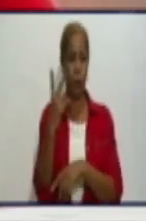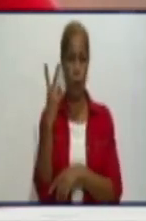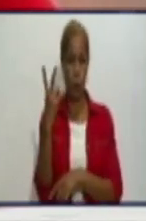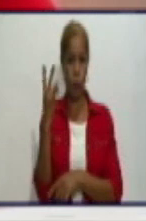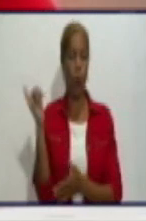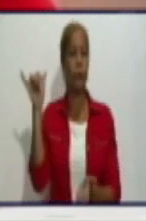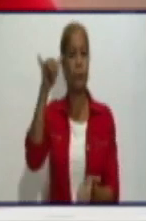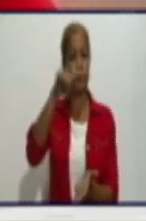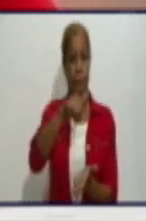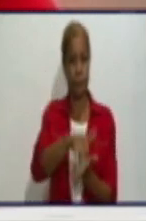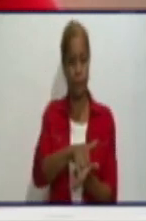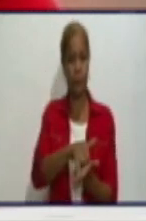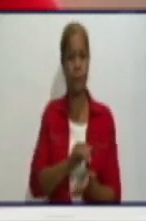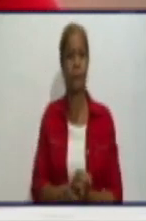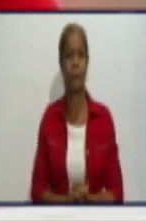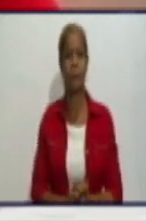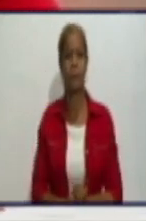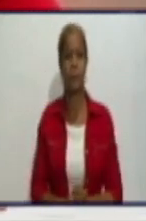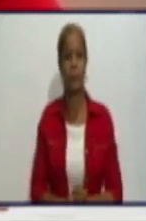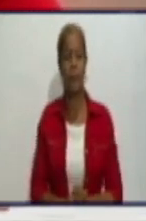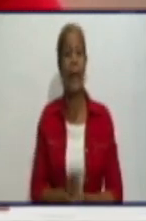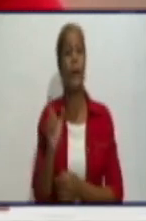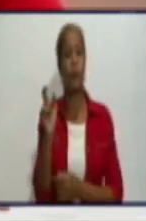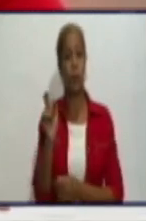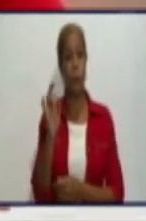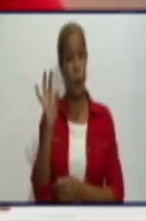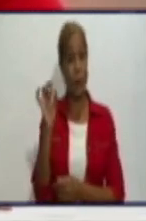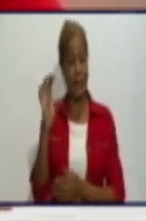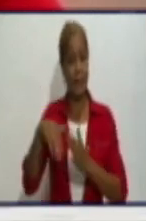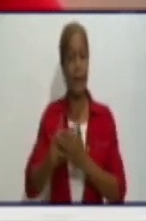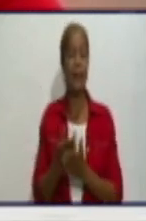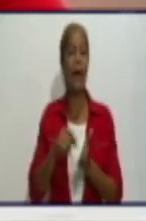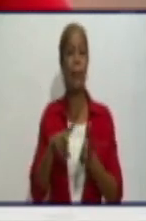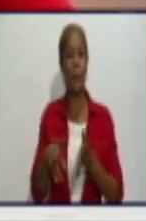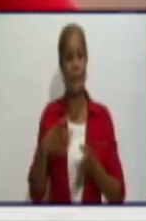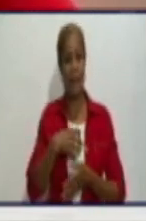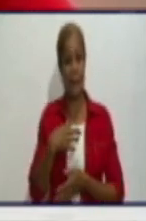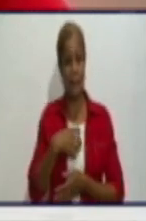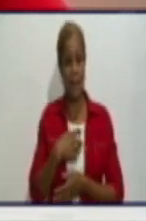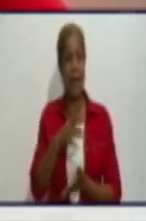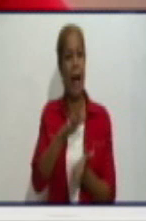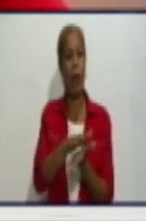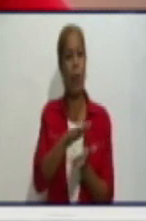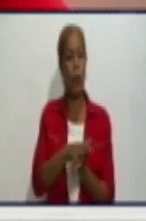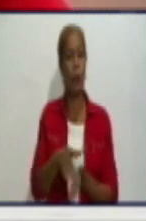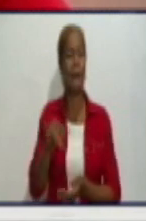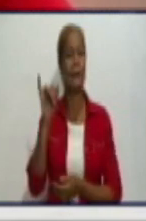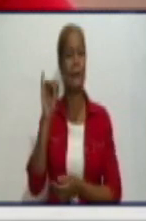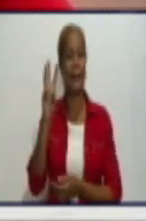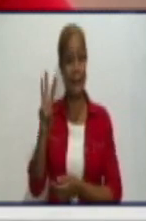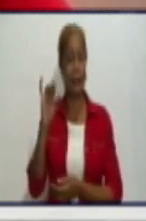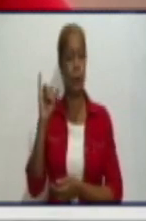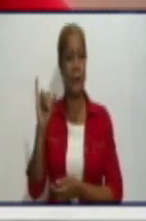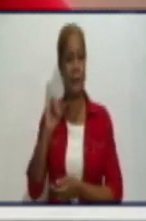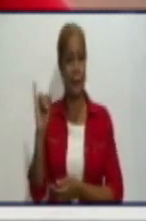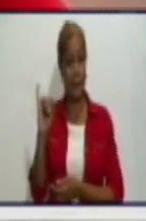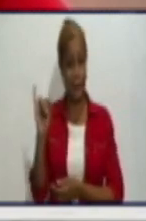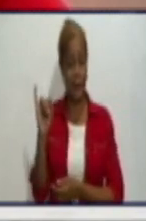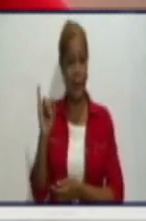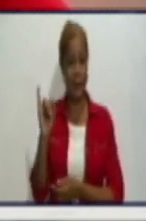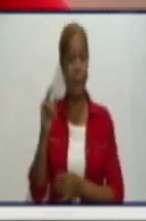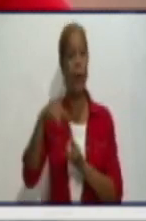con fuente de infección en el extranjero en los últimos 15 días la provincia acumula ya 566 casos para una tasa de